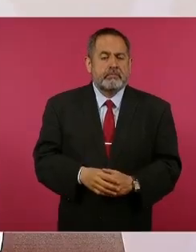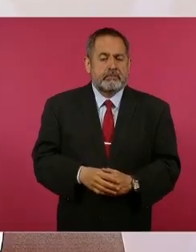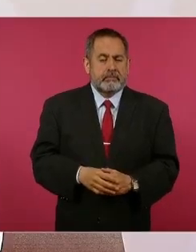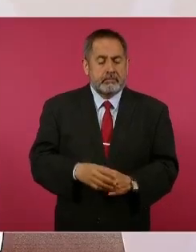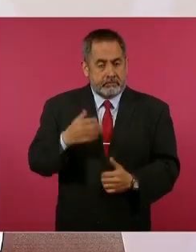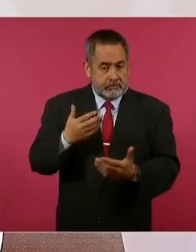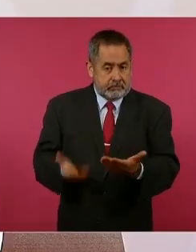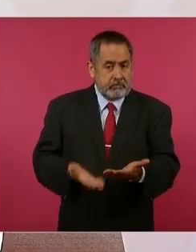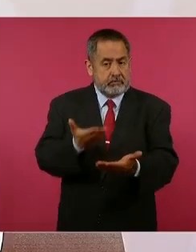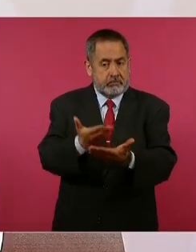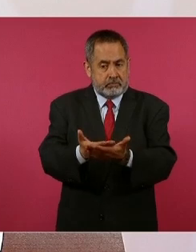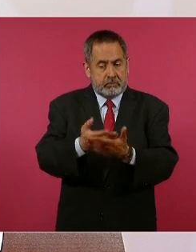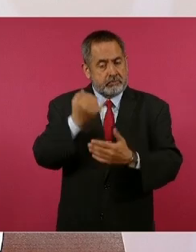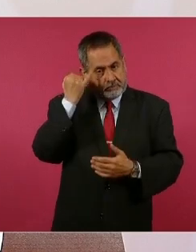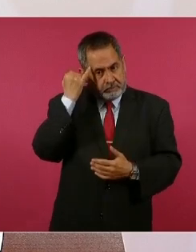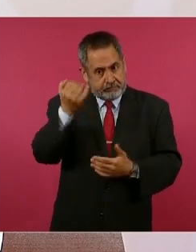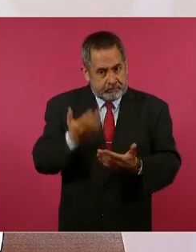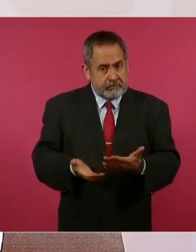propongo,